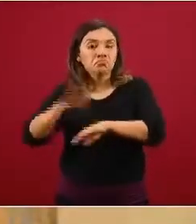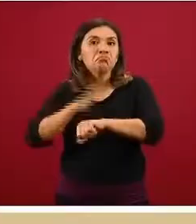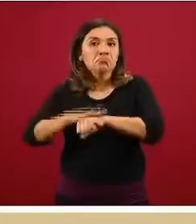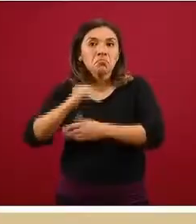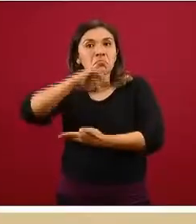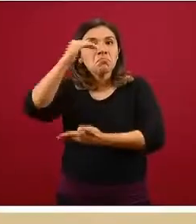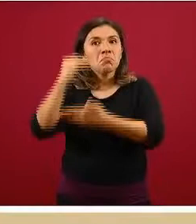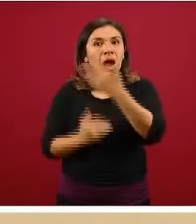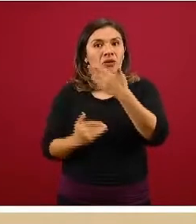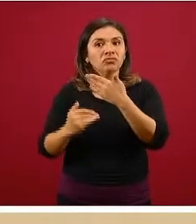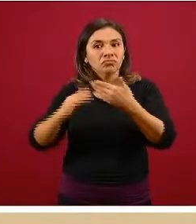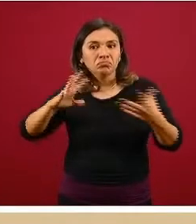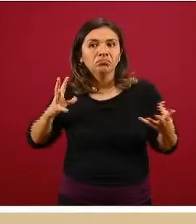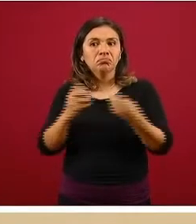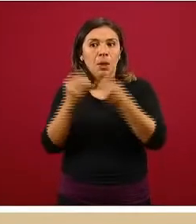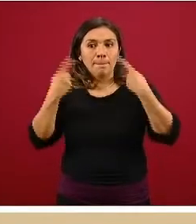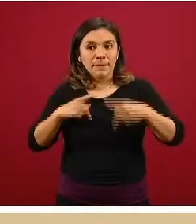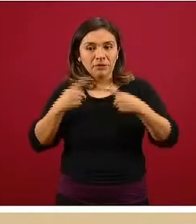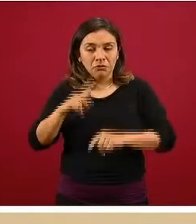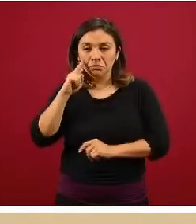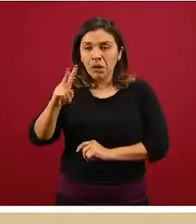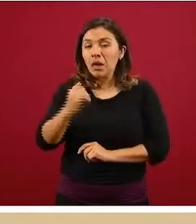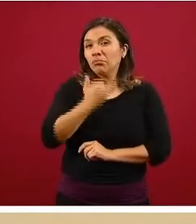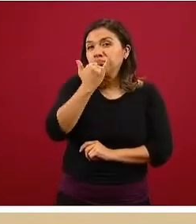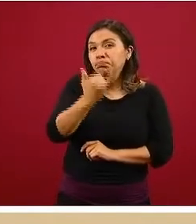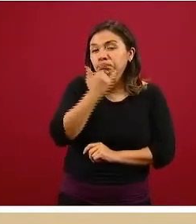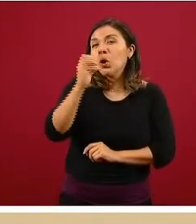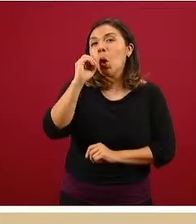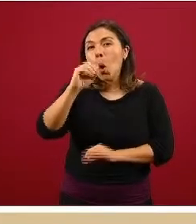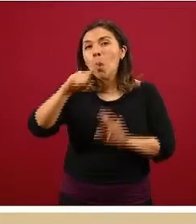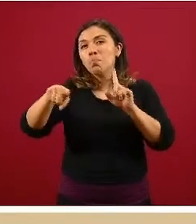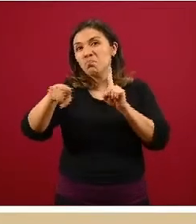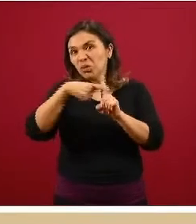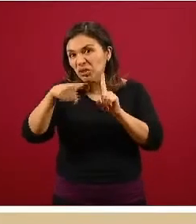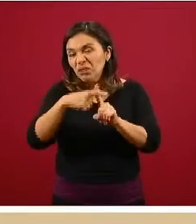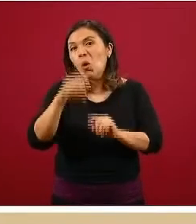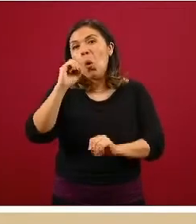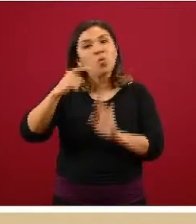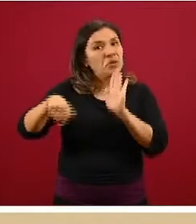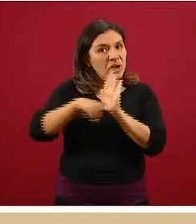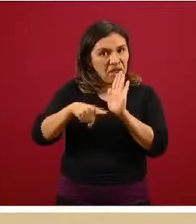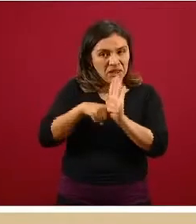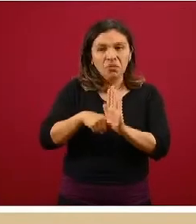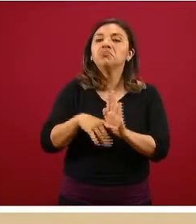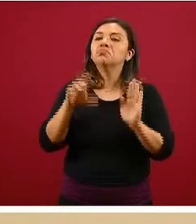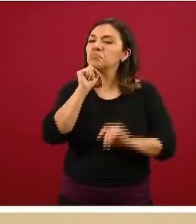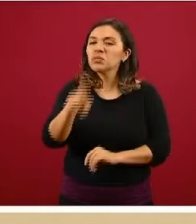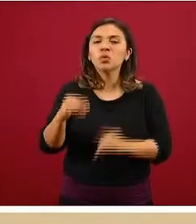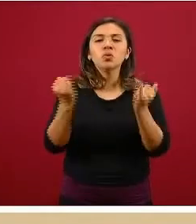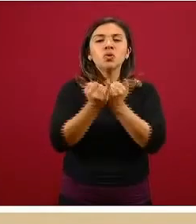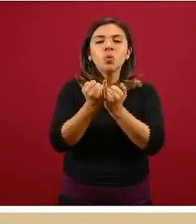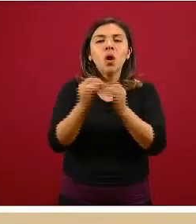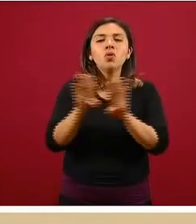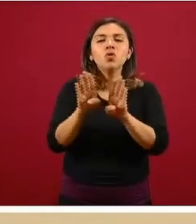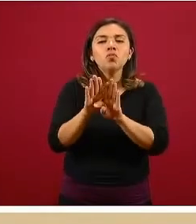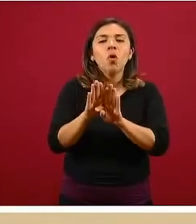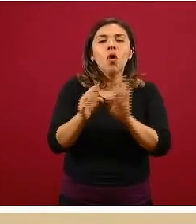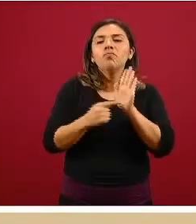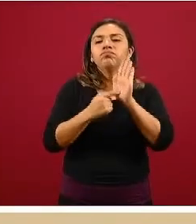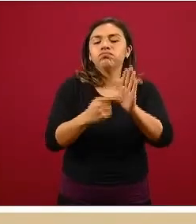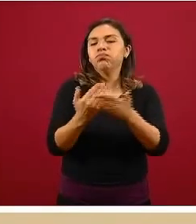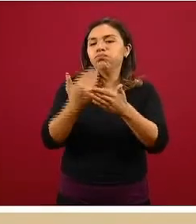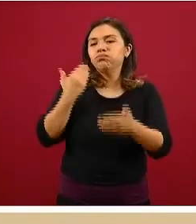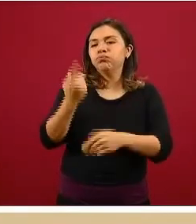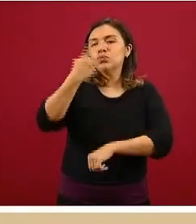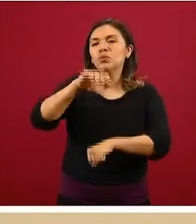casos totales, ya sean sospechosos, confirmados o negativos, muy similar a lo que presentó